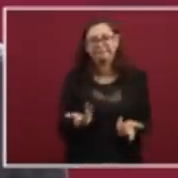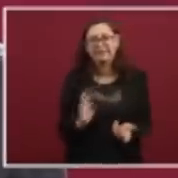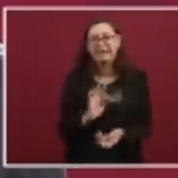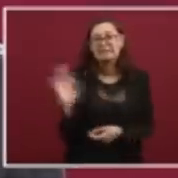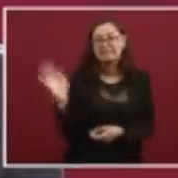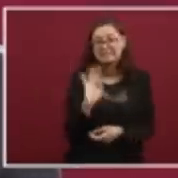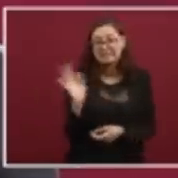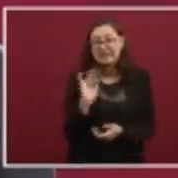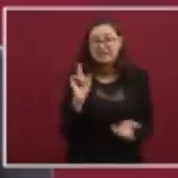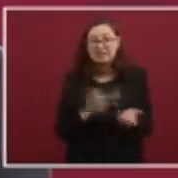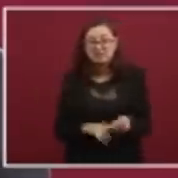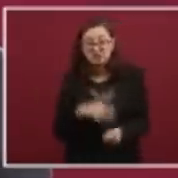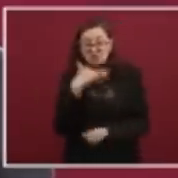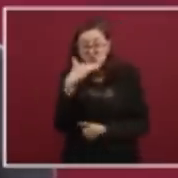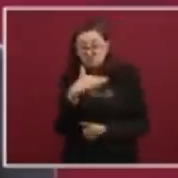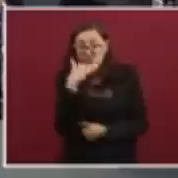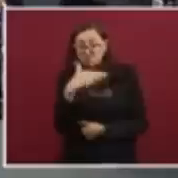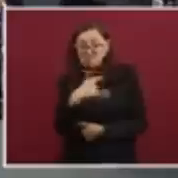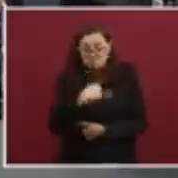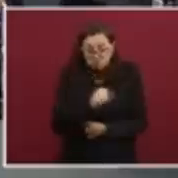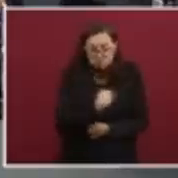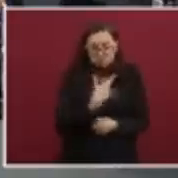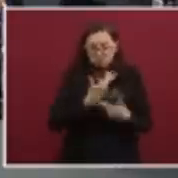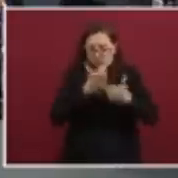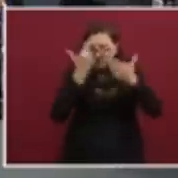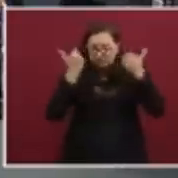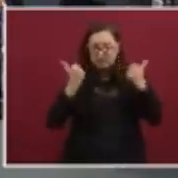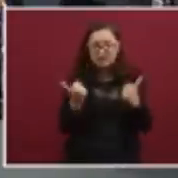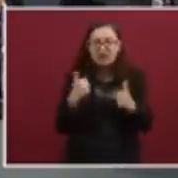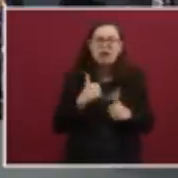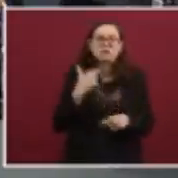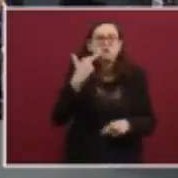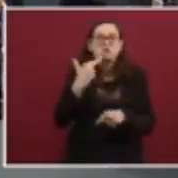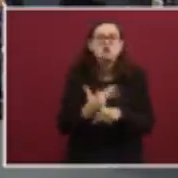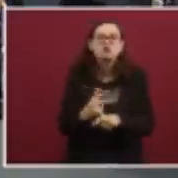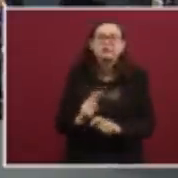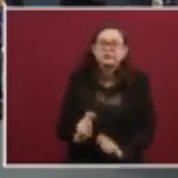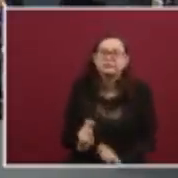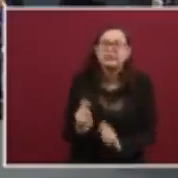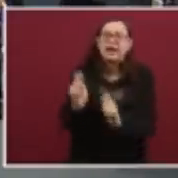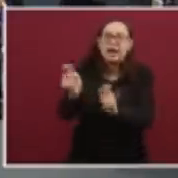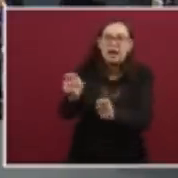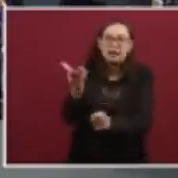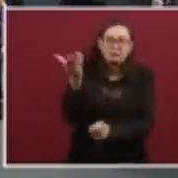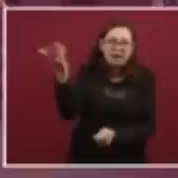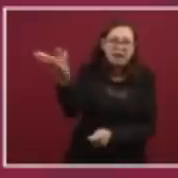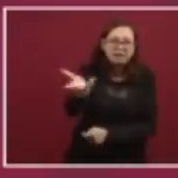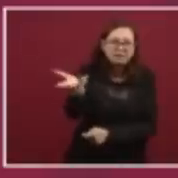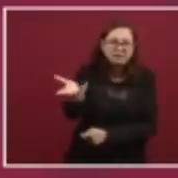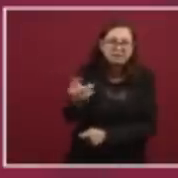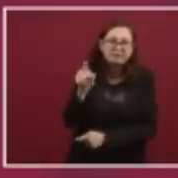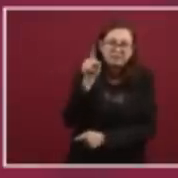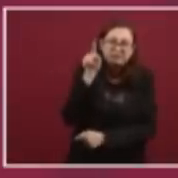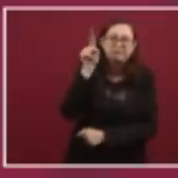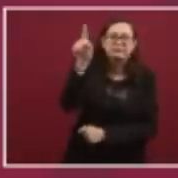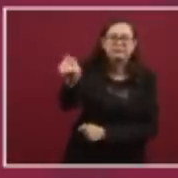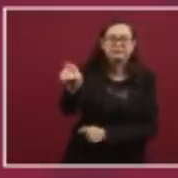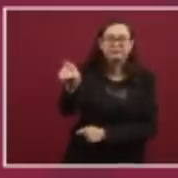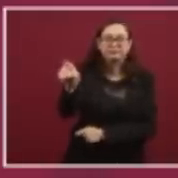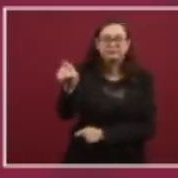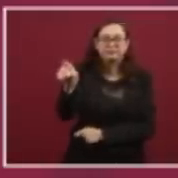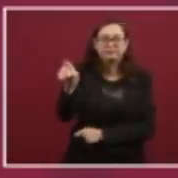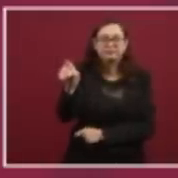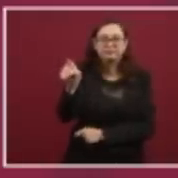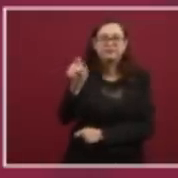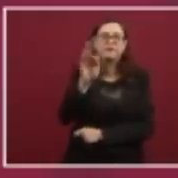posibles actos de corrupción, que le va a corresponder resolver, como ya lo está analizando,